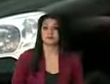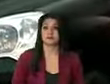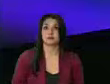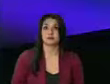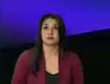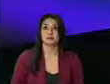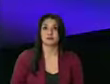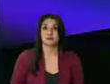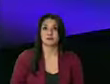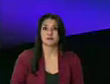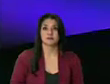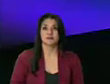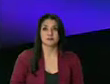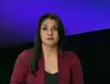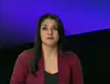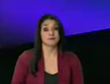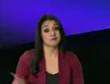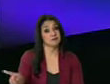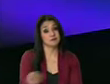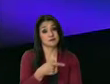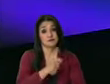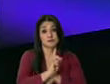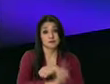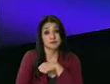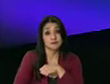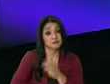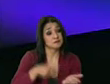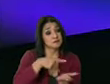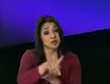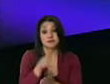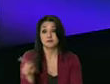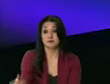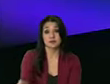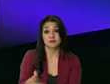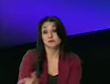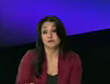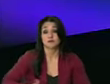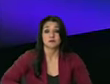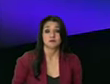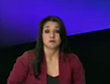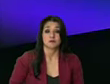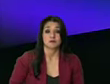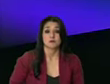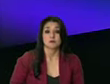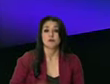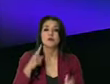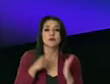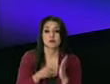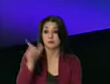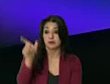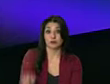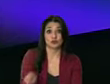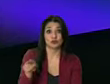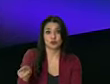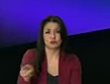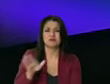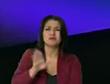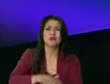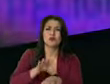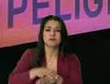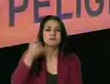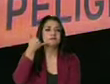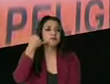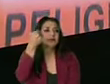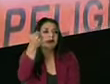Vintimilla. Hágale que paguen, ingeniero Zapata. Es todo. O sea, cuando agarren estos microscopulosos, esta gente